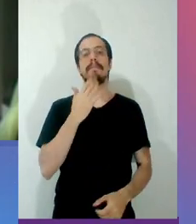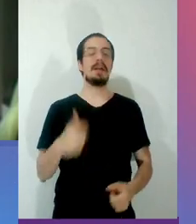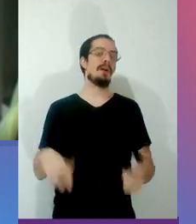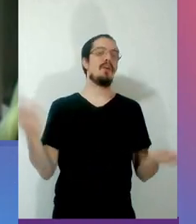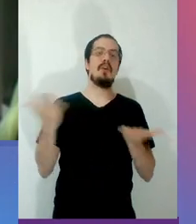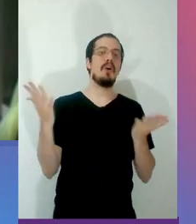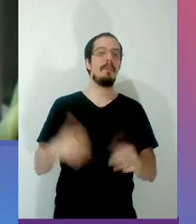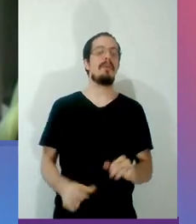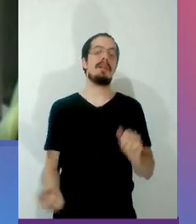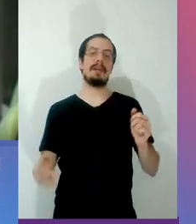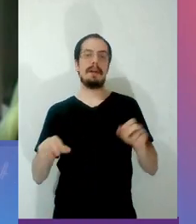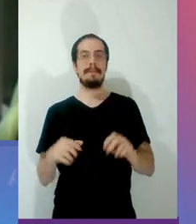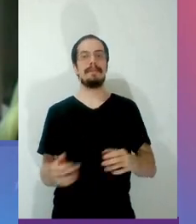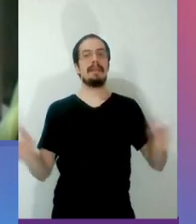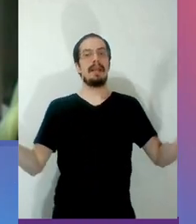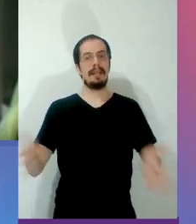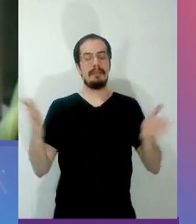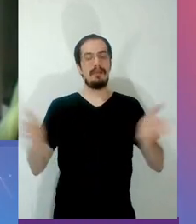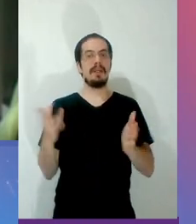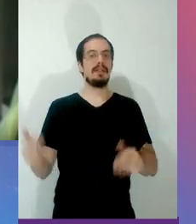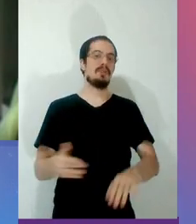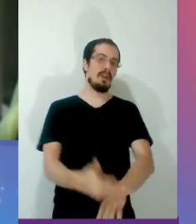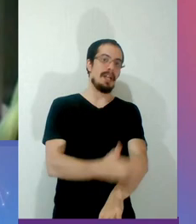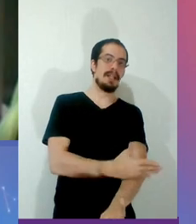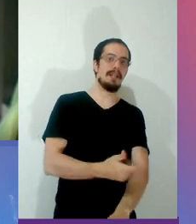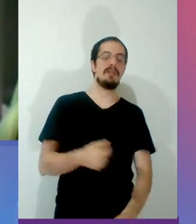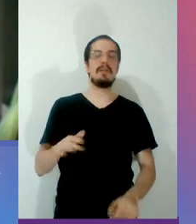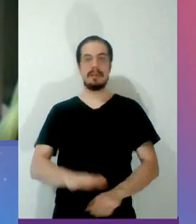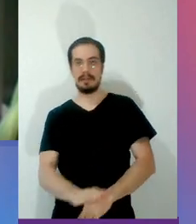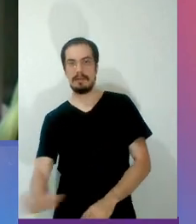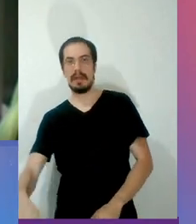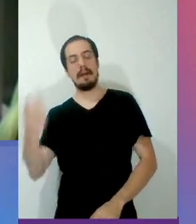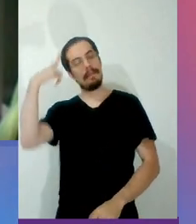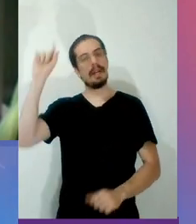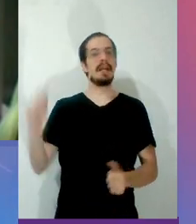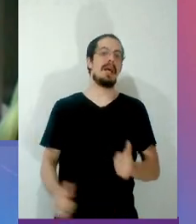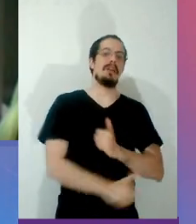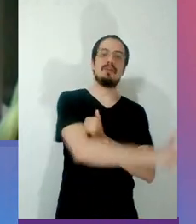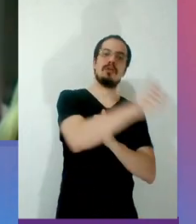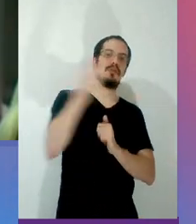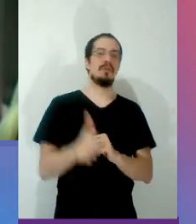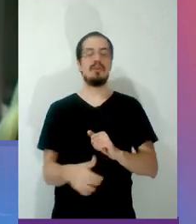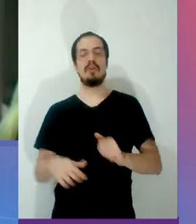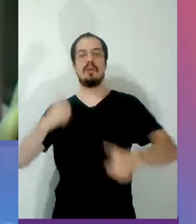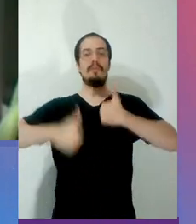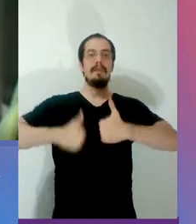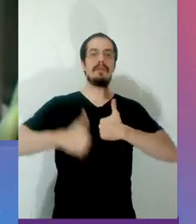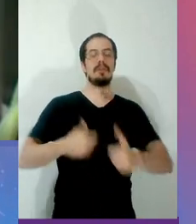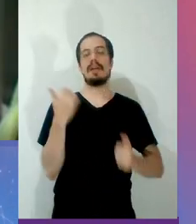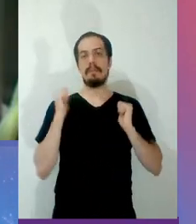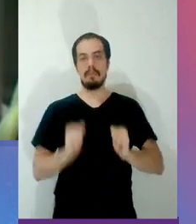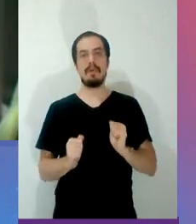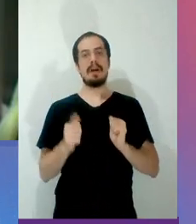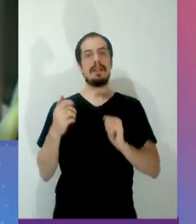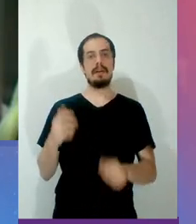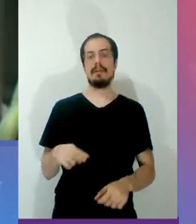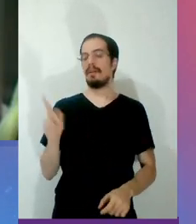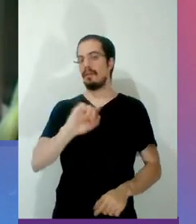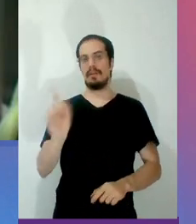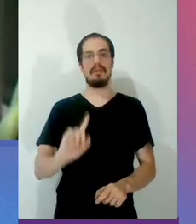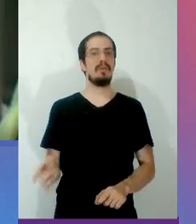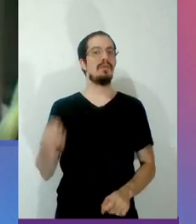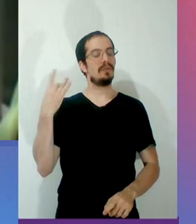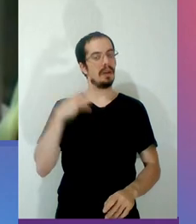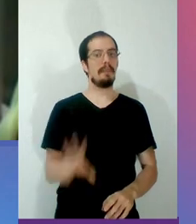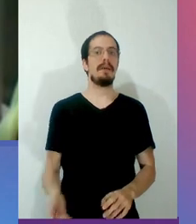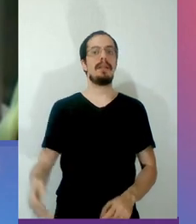todos los profesionales puedan tener este conocimiento integral, porque en el box, ya, o sea, no nos tenemos que confiar